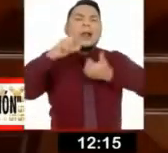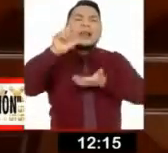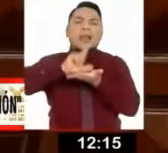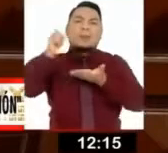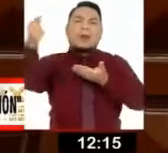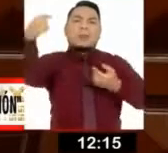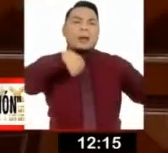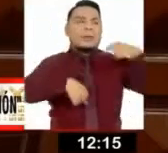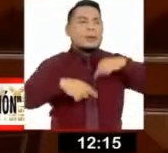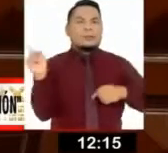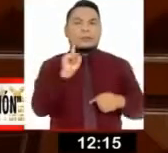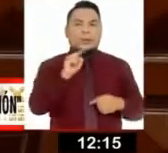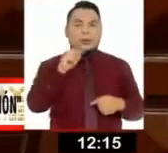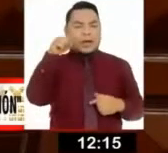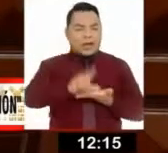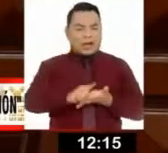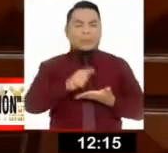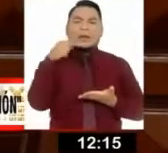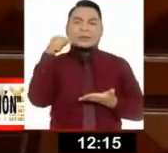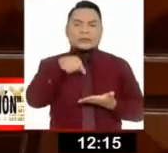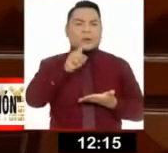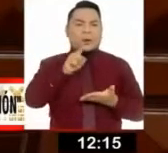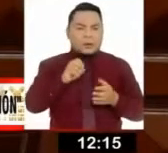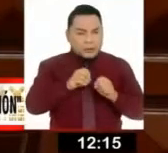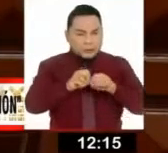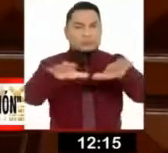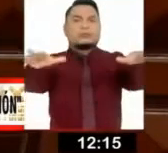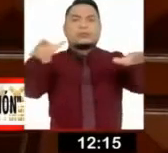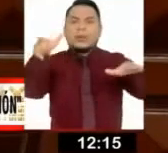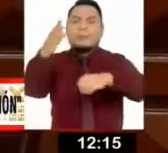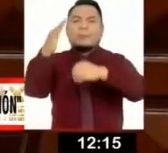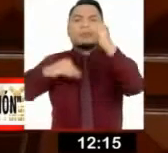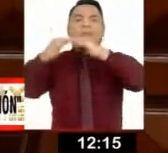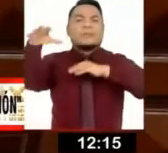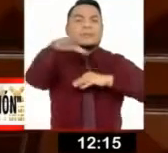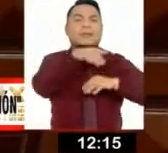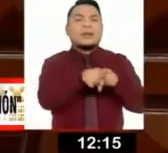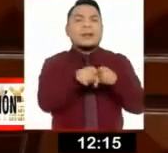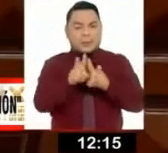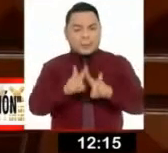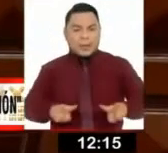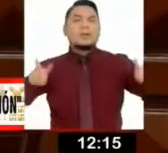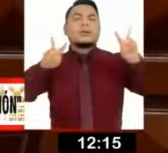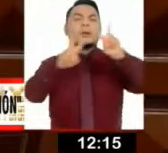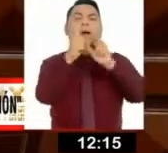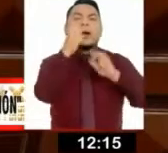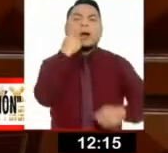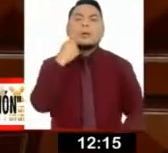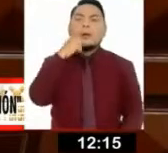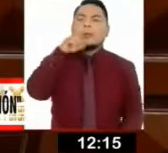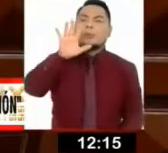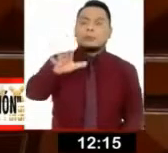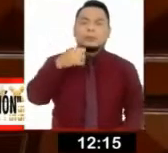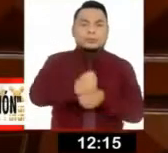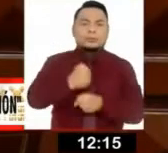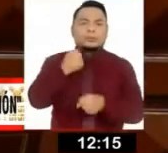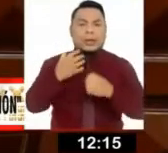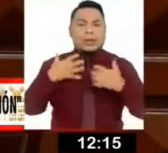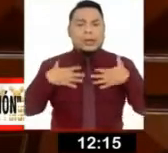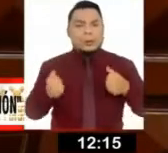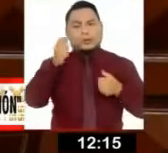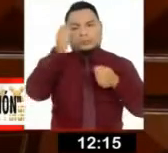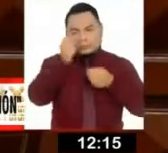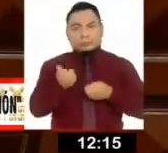médica. Necesitamos además valorar el trabajo de los hombres y mujeres que han dedicado su vida a la salud.